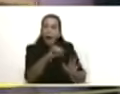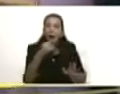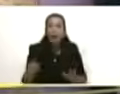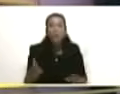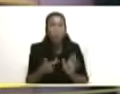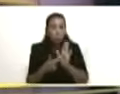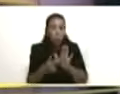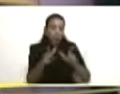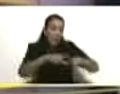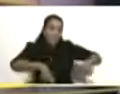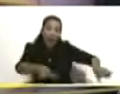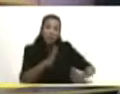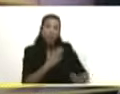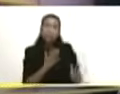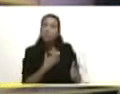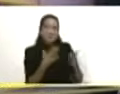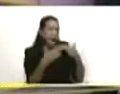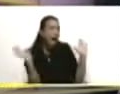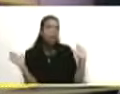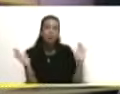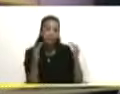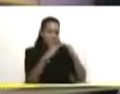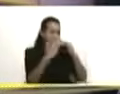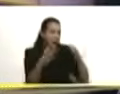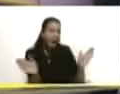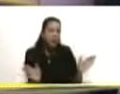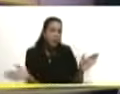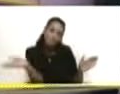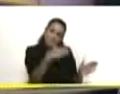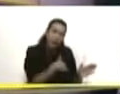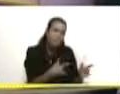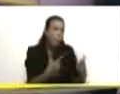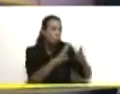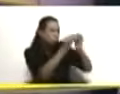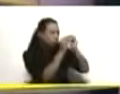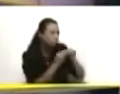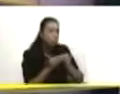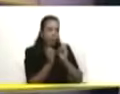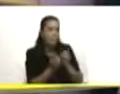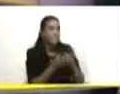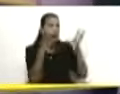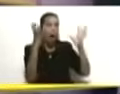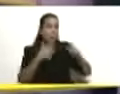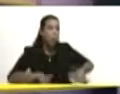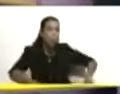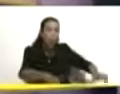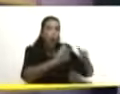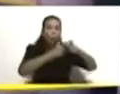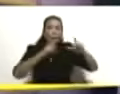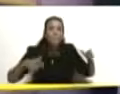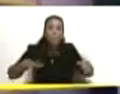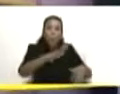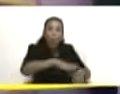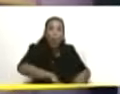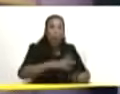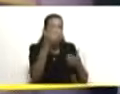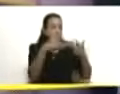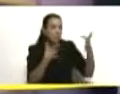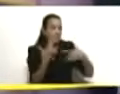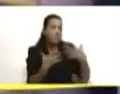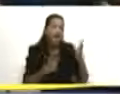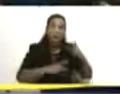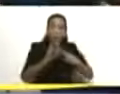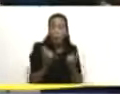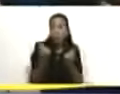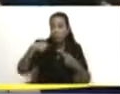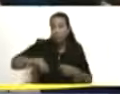ponen el patio y la platabanda y nosotros con Misión Venezuela Joven hacemos la magia para que ahí se genere una gran actividad.